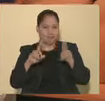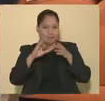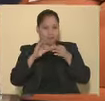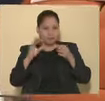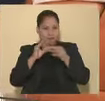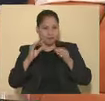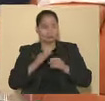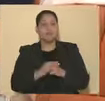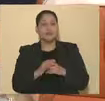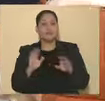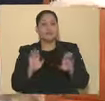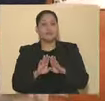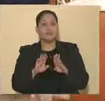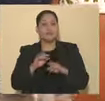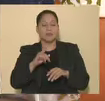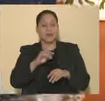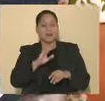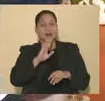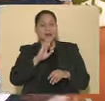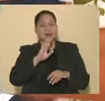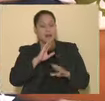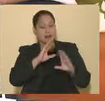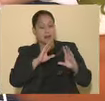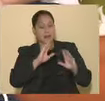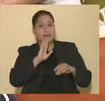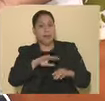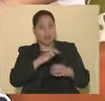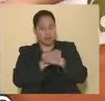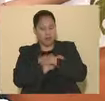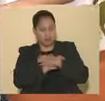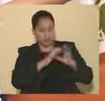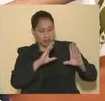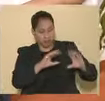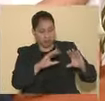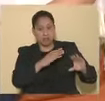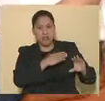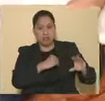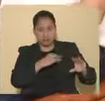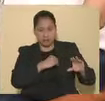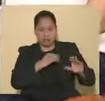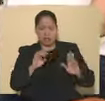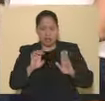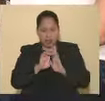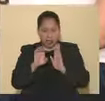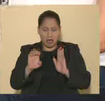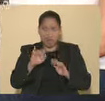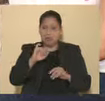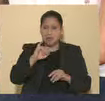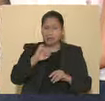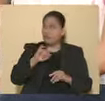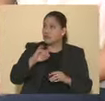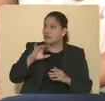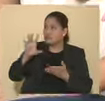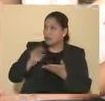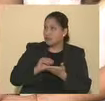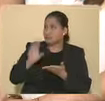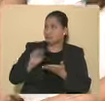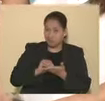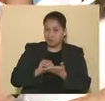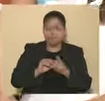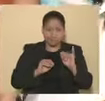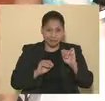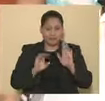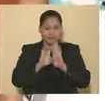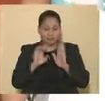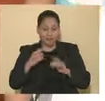para mal educar a los hijos, sí sirve el ejemplo. ¿Va? Podemos decir que